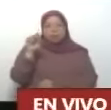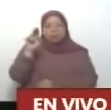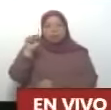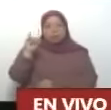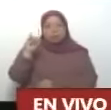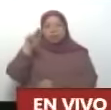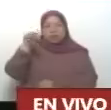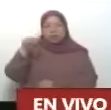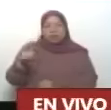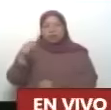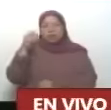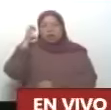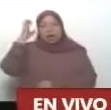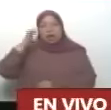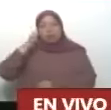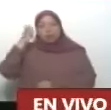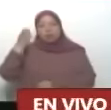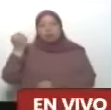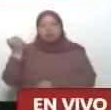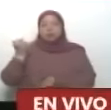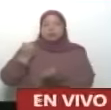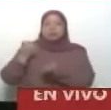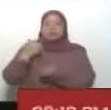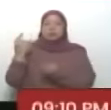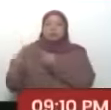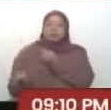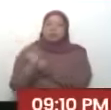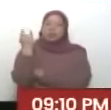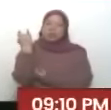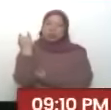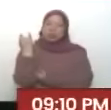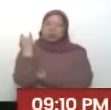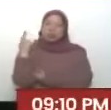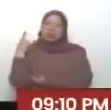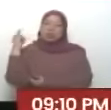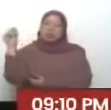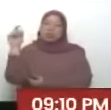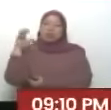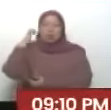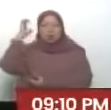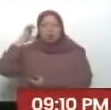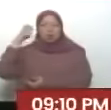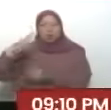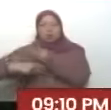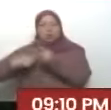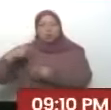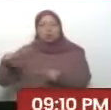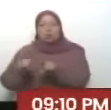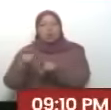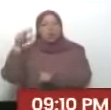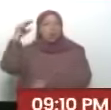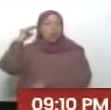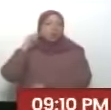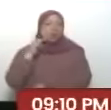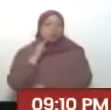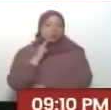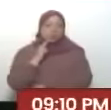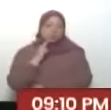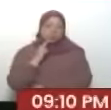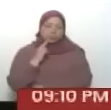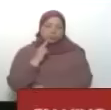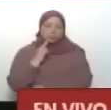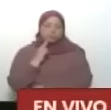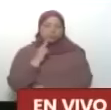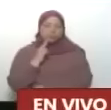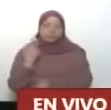decepcionado, triste por las puñaladas que le dieron en la espalda a San Martín, muy parecido al proceso que vivió nuestro Bolívar, nuestro Simón